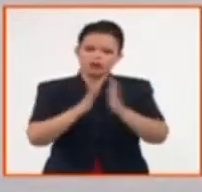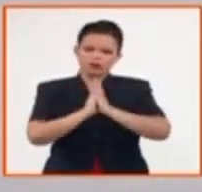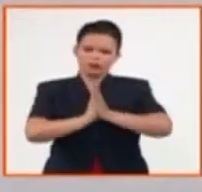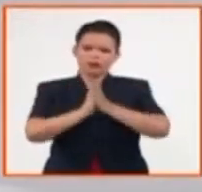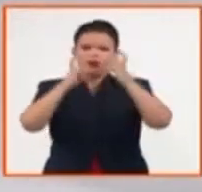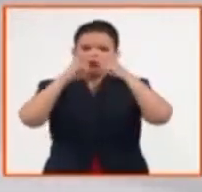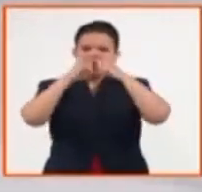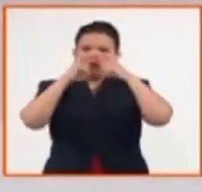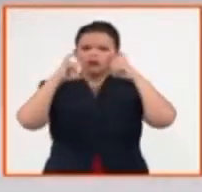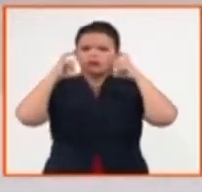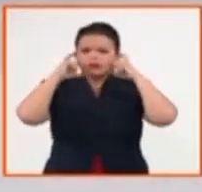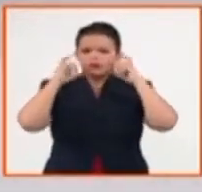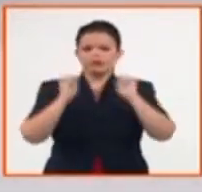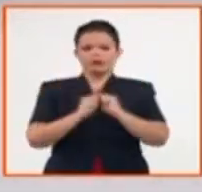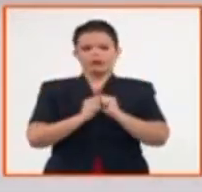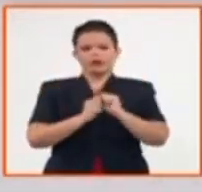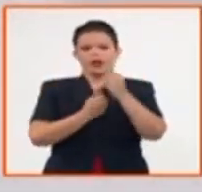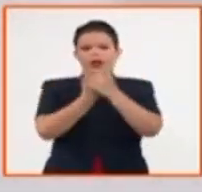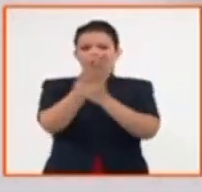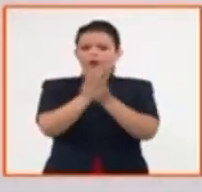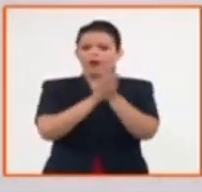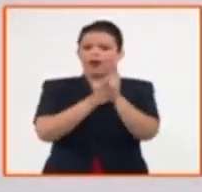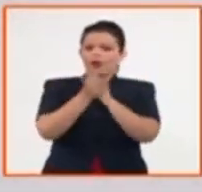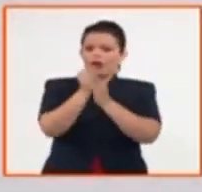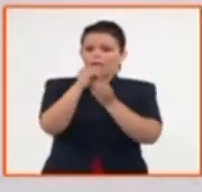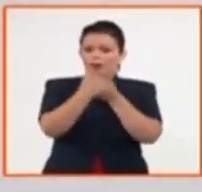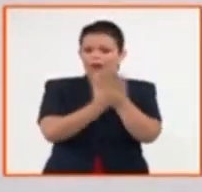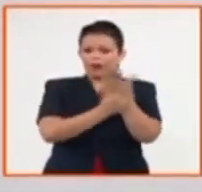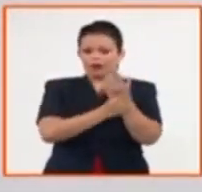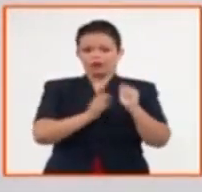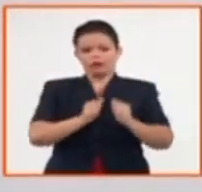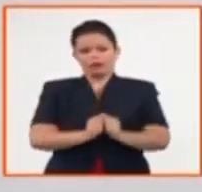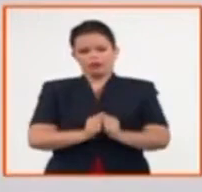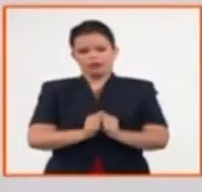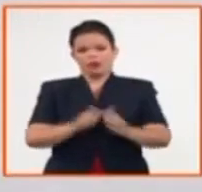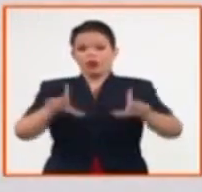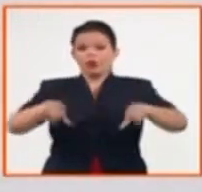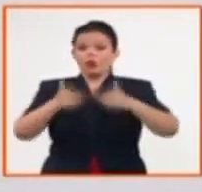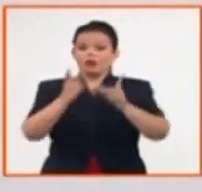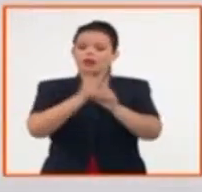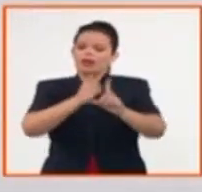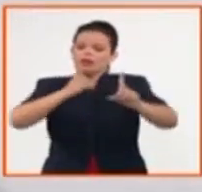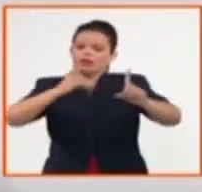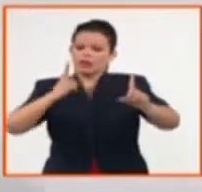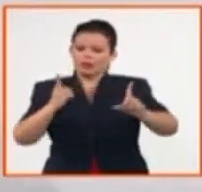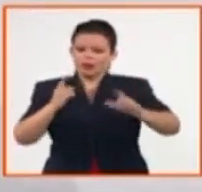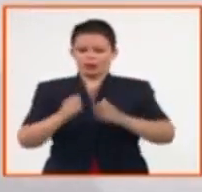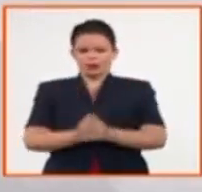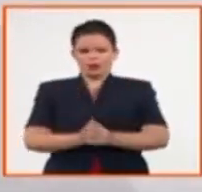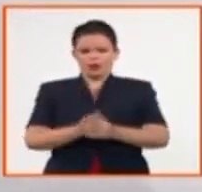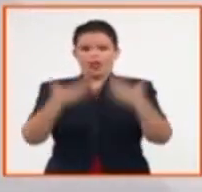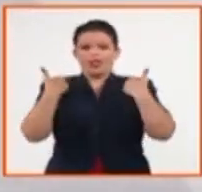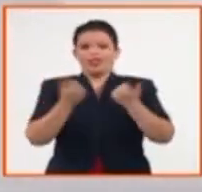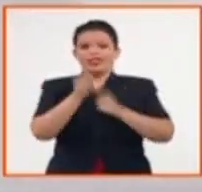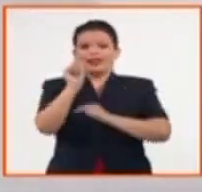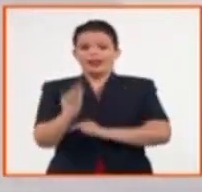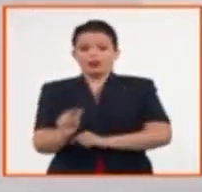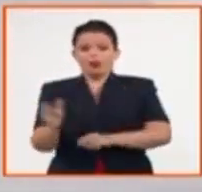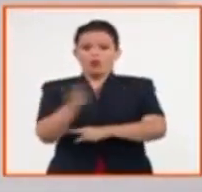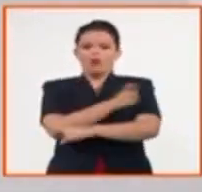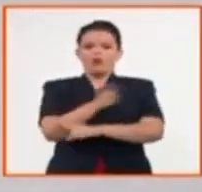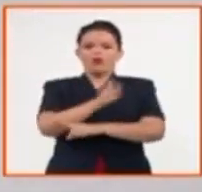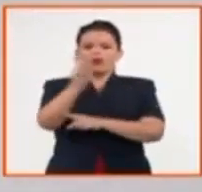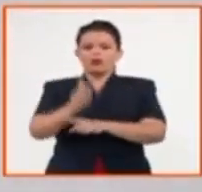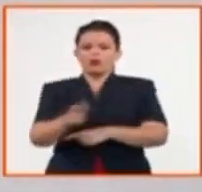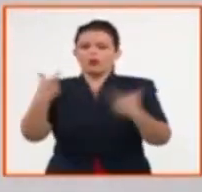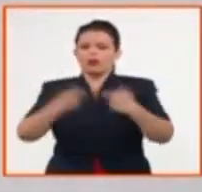el distanciamiento físico, que asume un papel muy importante la organización escolar. Nuestros directores y maestros deben tener minuto a minuto qué ocurre en cada proceso de la